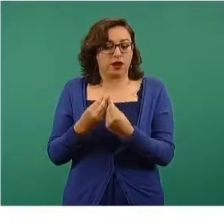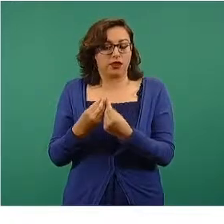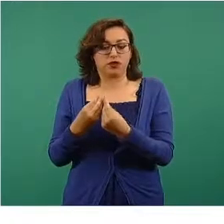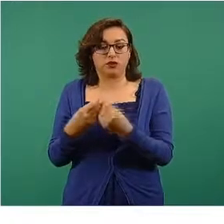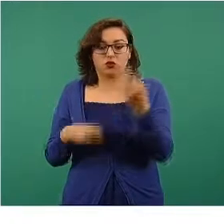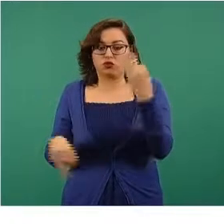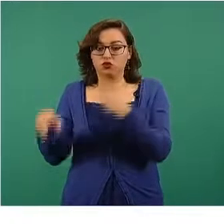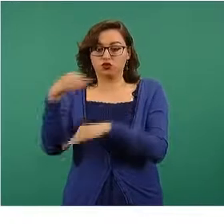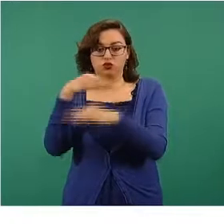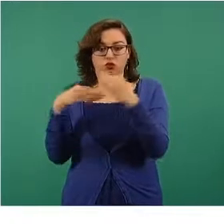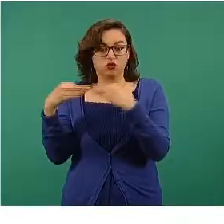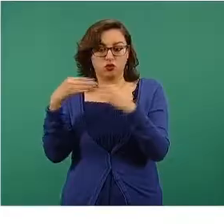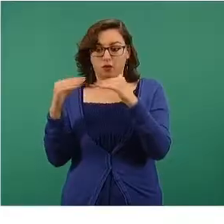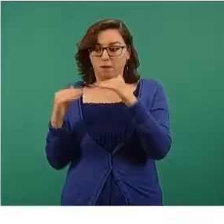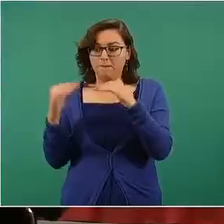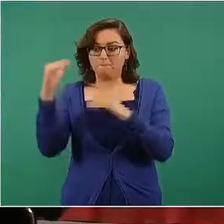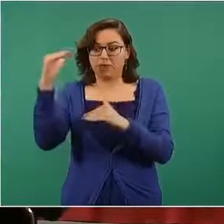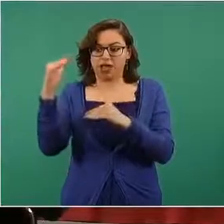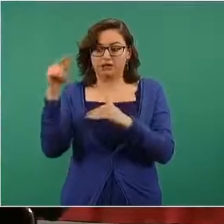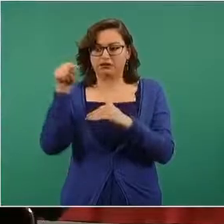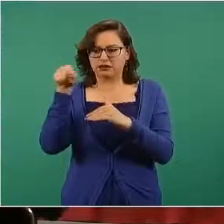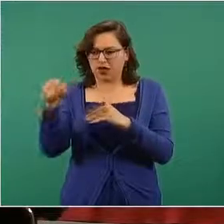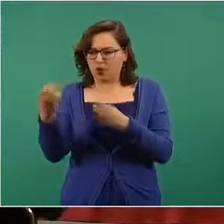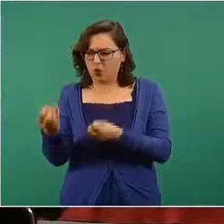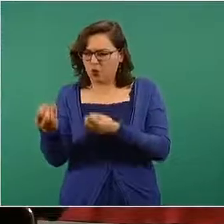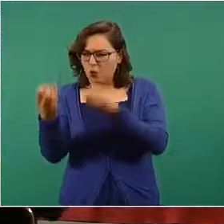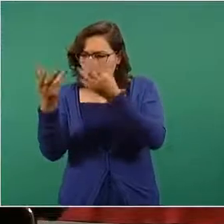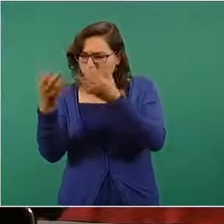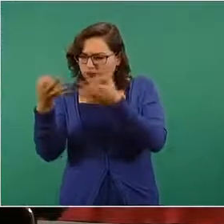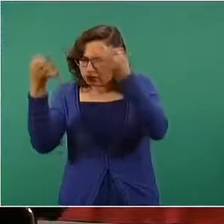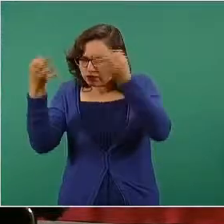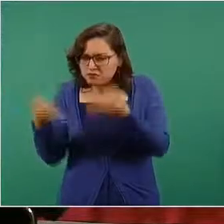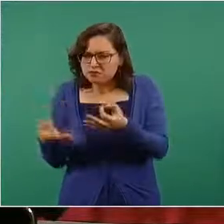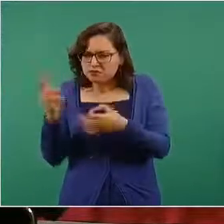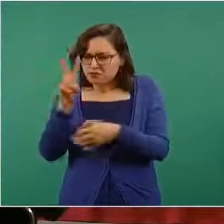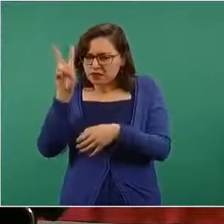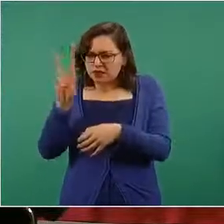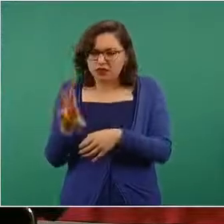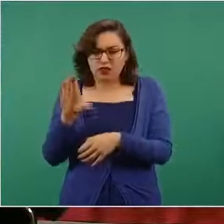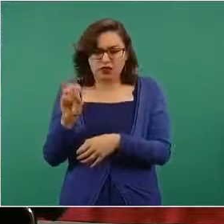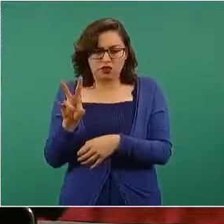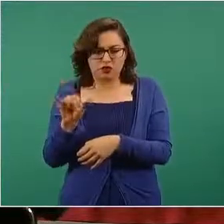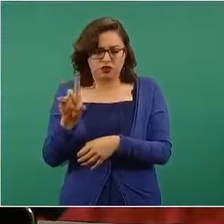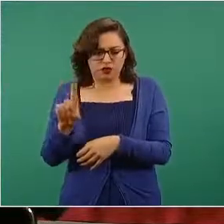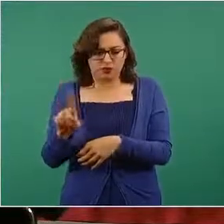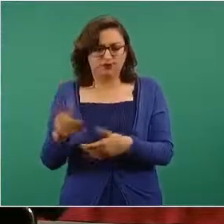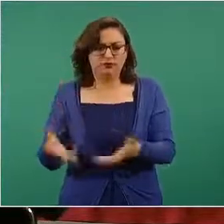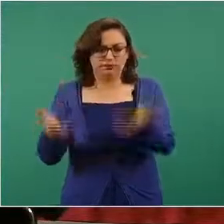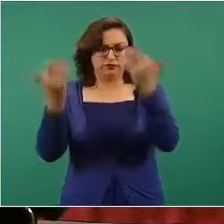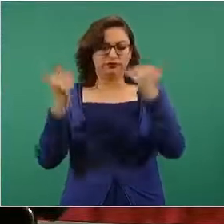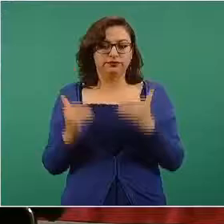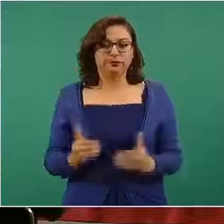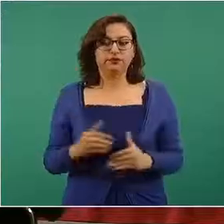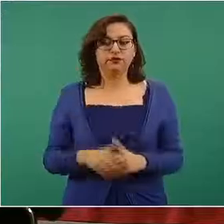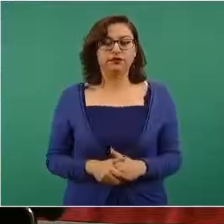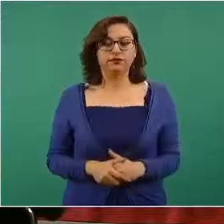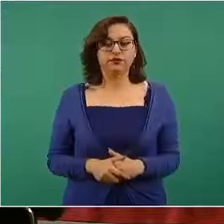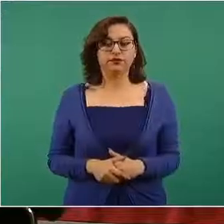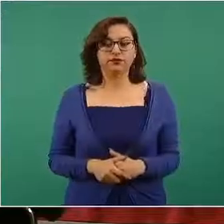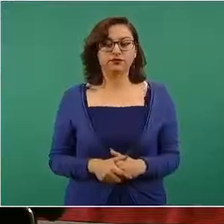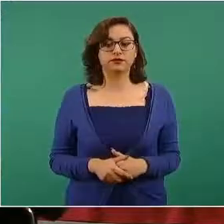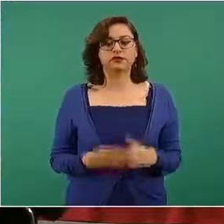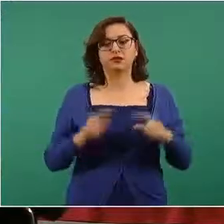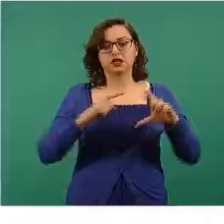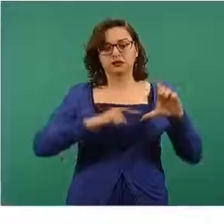de mortalidad, que también lo reflejamos en algunos gráficos del informe. La siguiente. Ahora voy a ir a